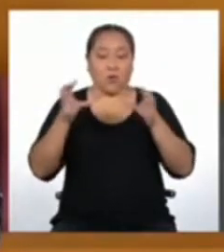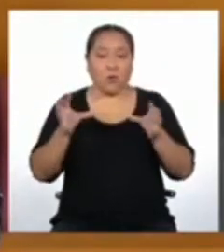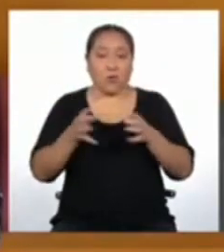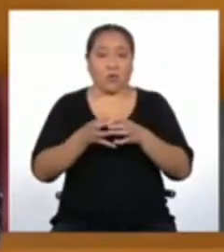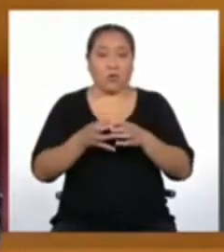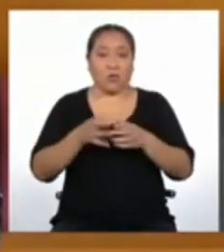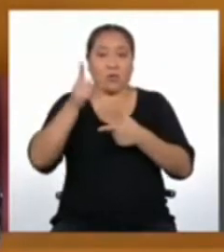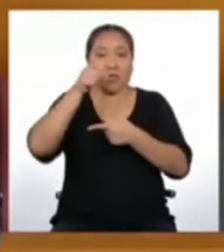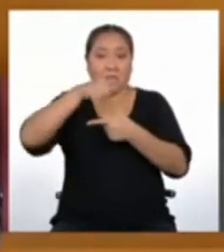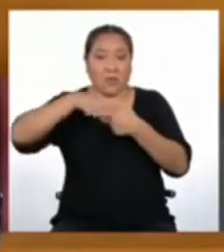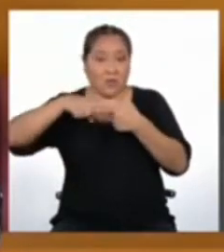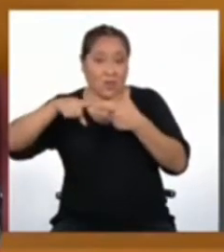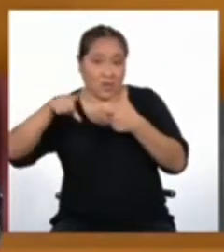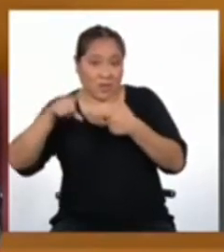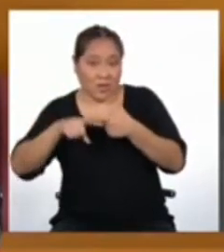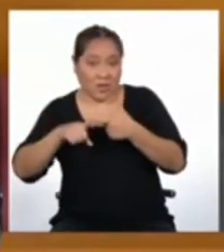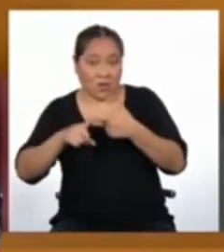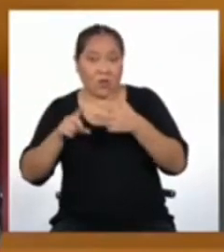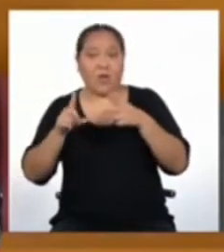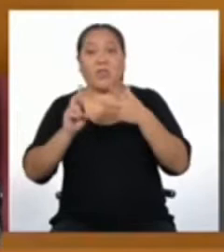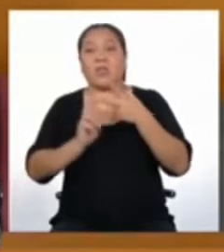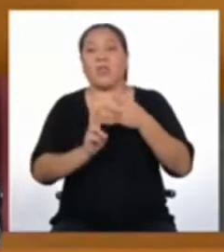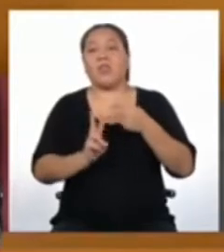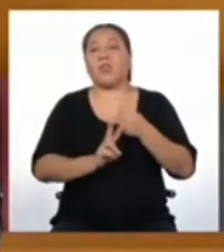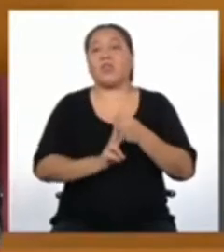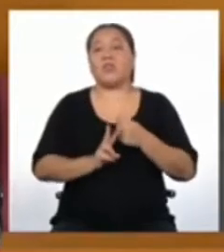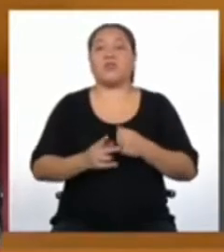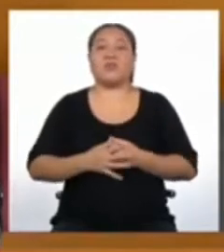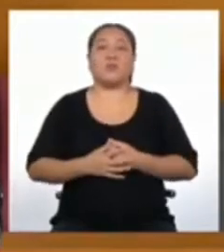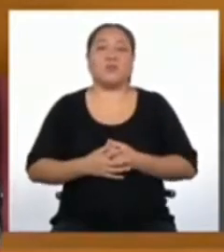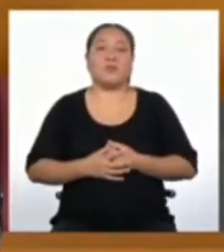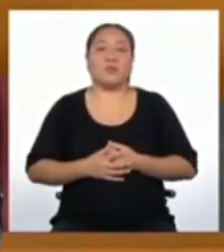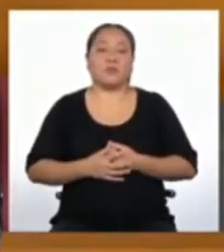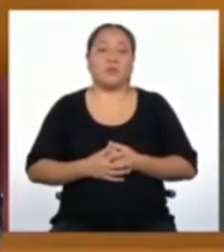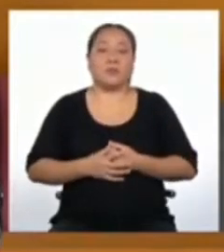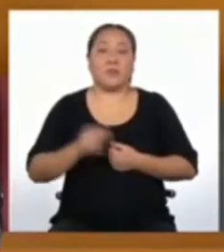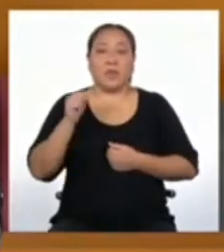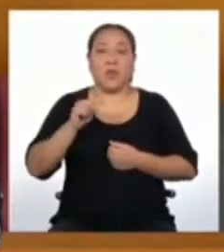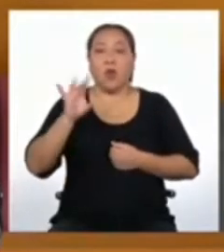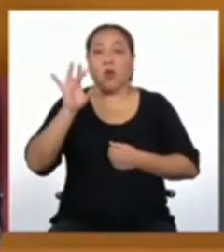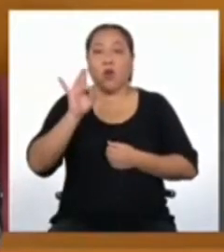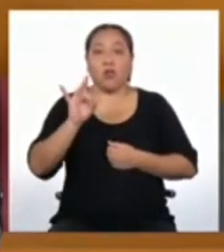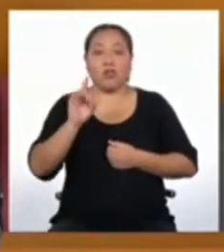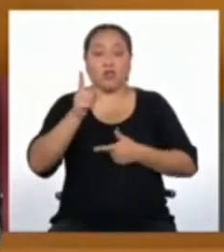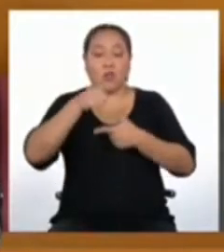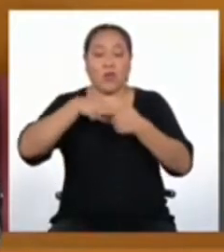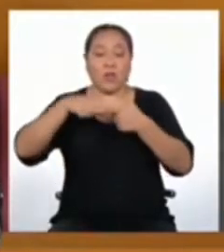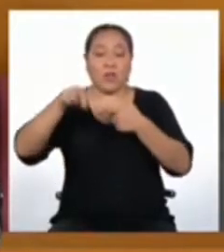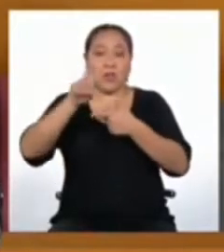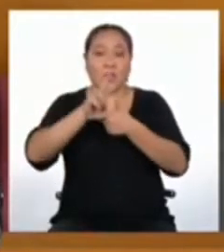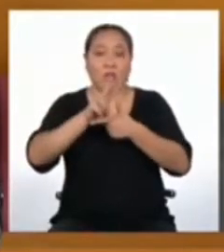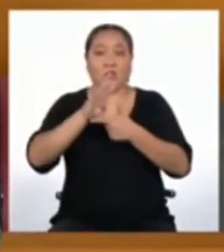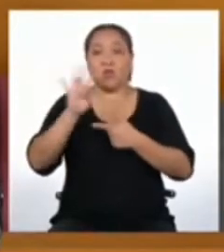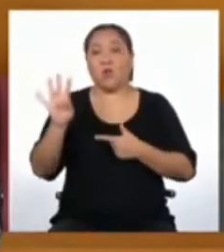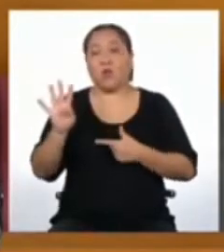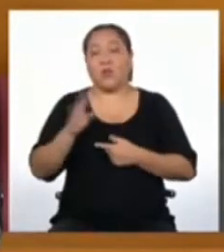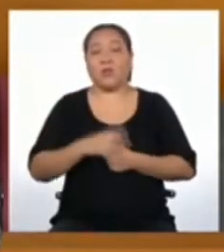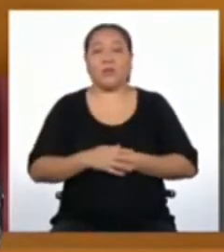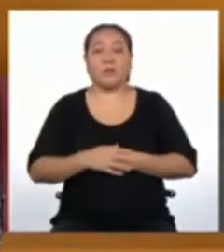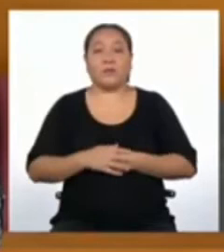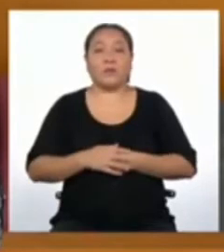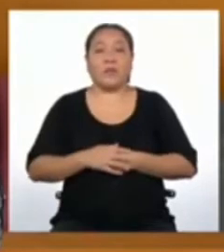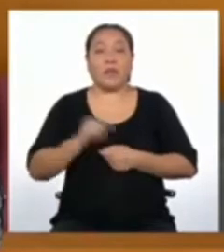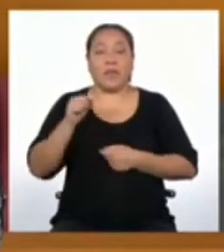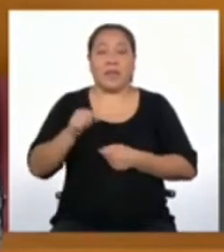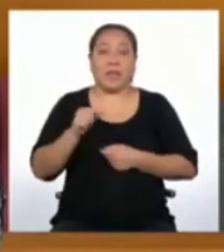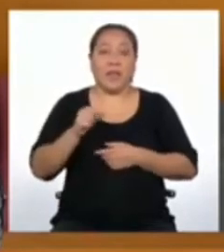la cantidad de términos entre 2. En nuestro caso, 8 entre 2 es 4. La fórmula